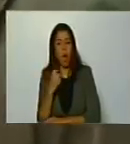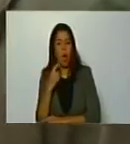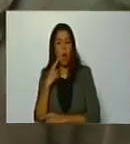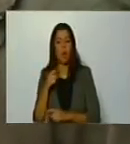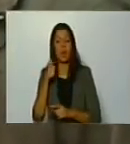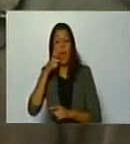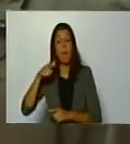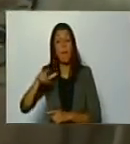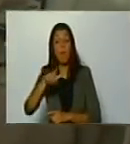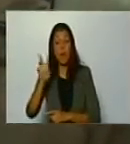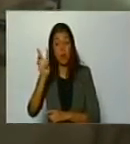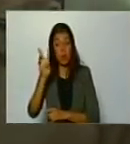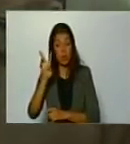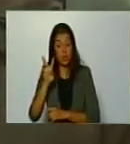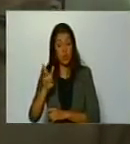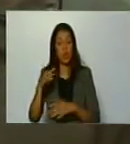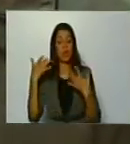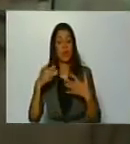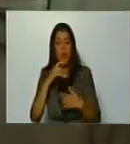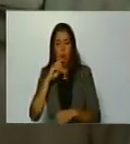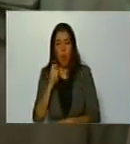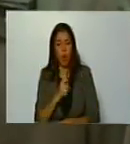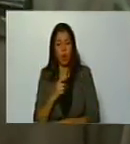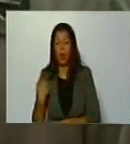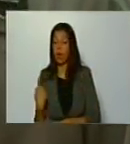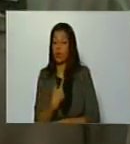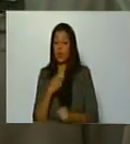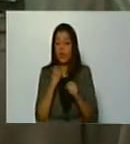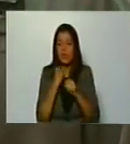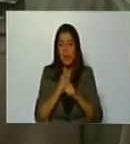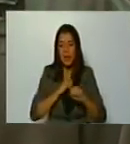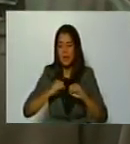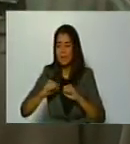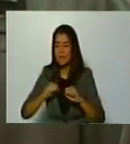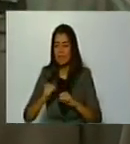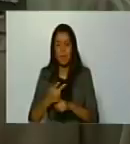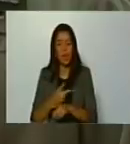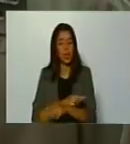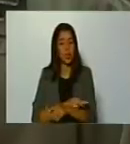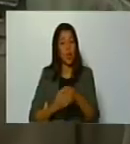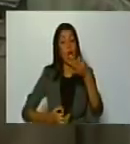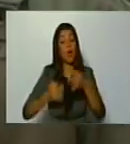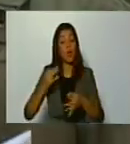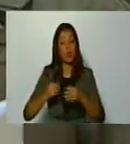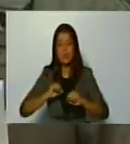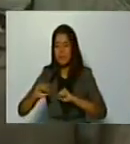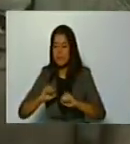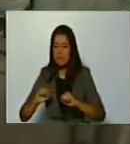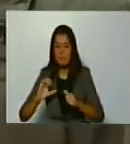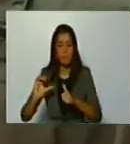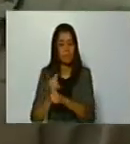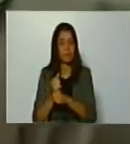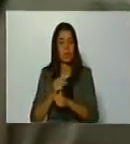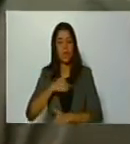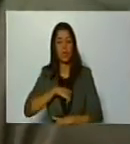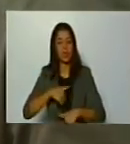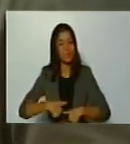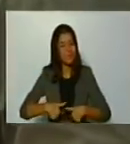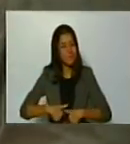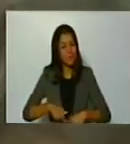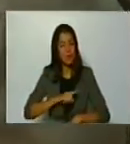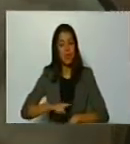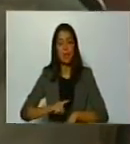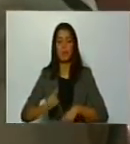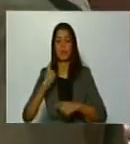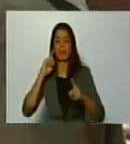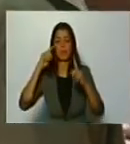trabajar doble. Nos toca trabajar para que haya justicia, pero también nos toca trabajar en lo que tengamos que trabajar para proteger ese pueblo